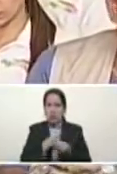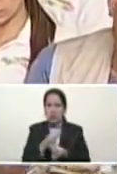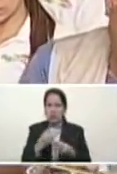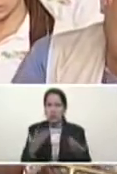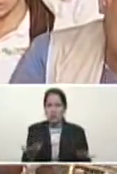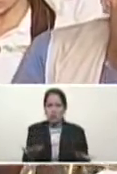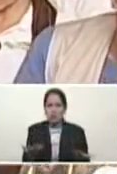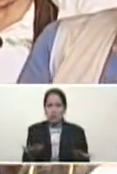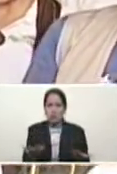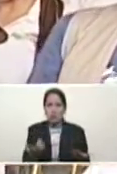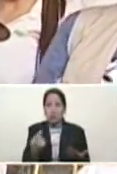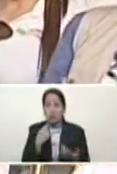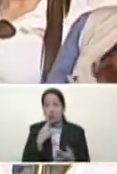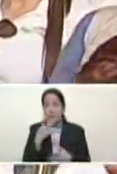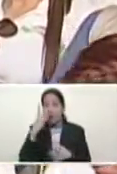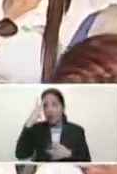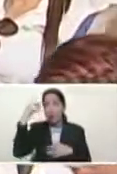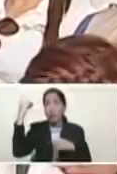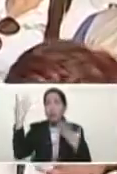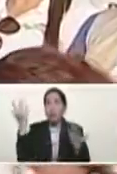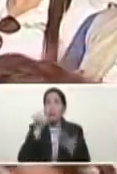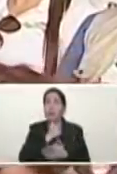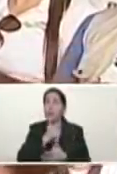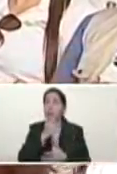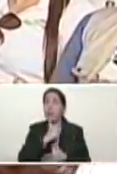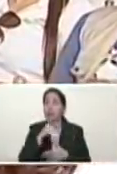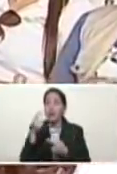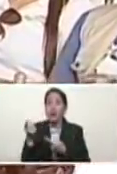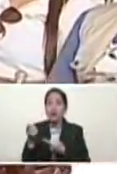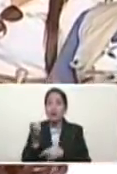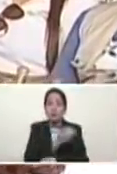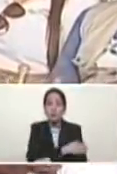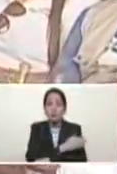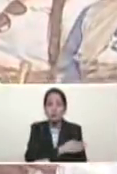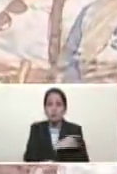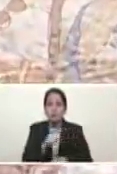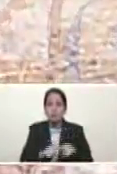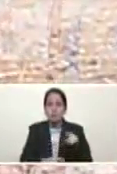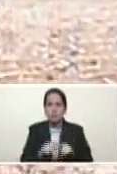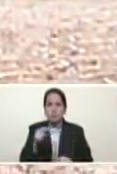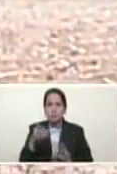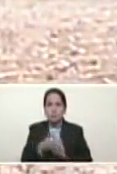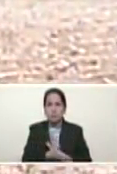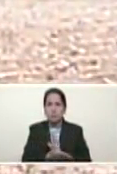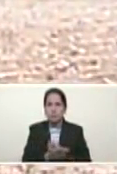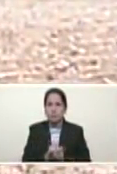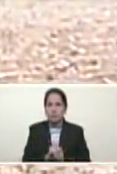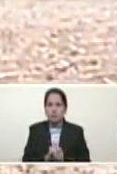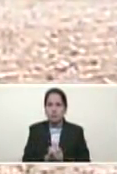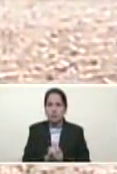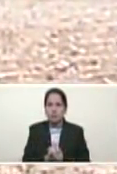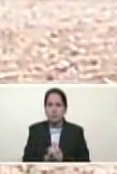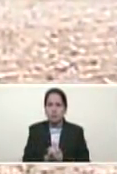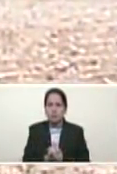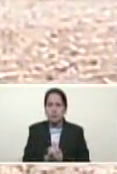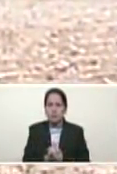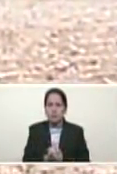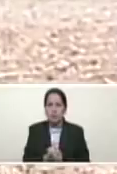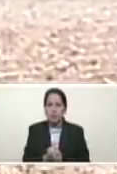ay Dios mío, ¿hasta cuándo aguanta esta gente? Nervios de acero, y le dije al pueblo, continuemos nuestro